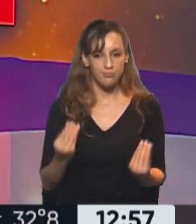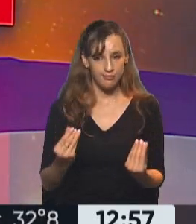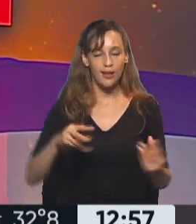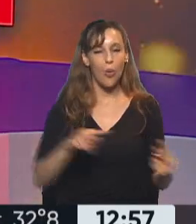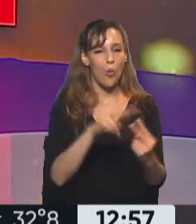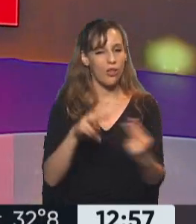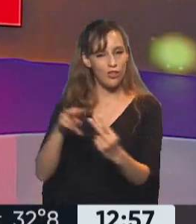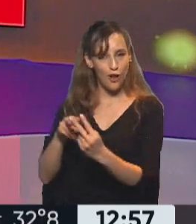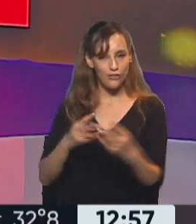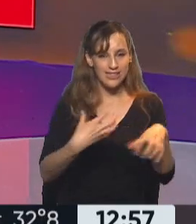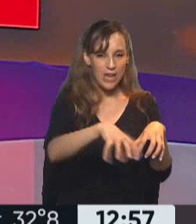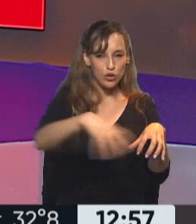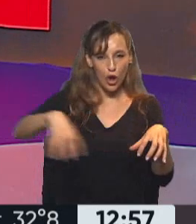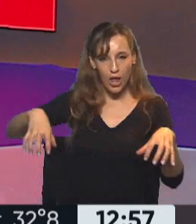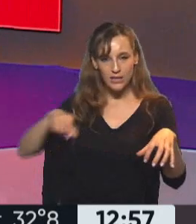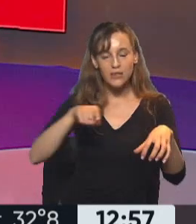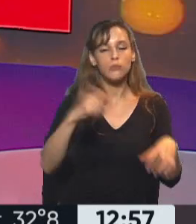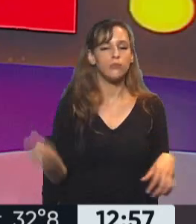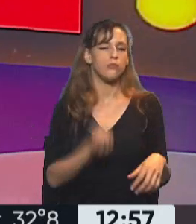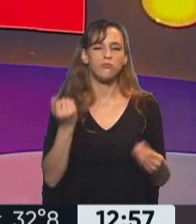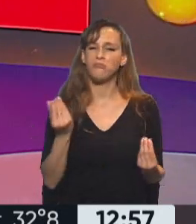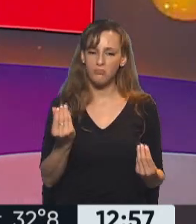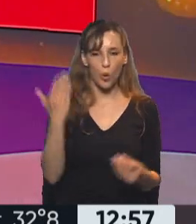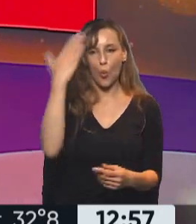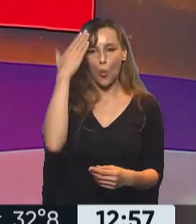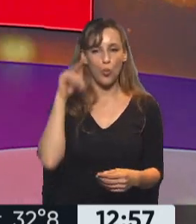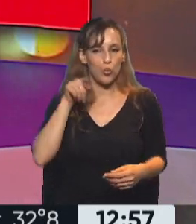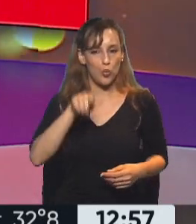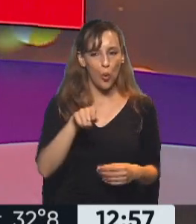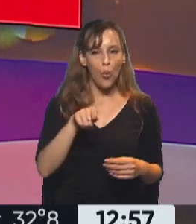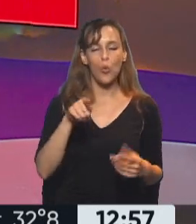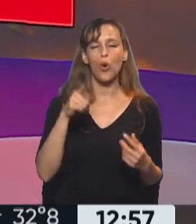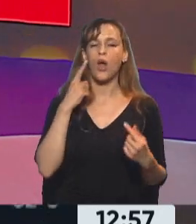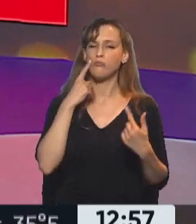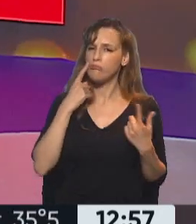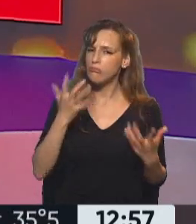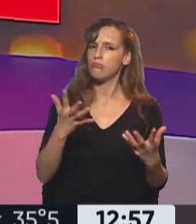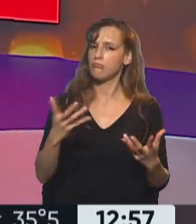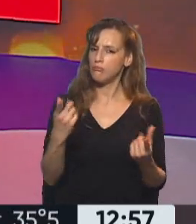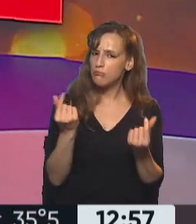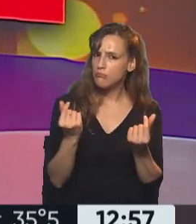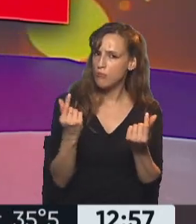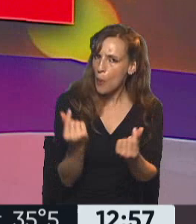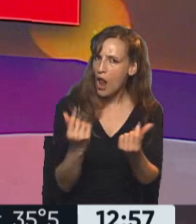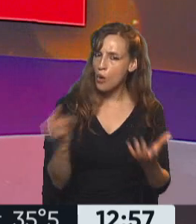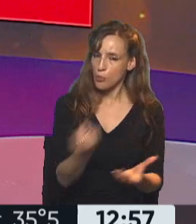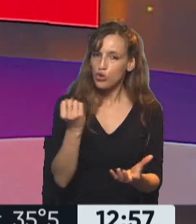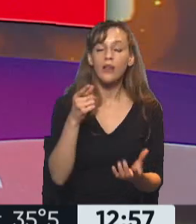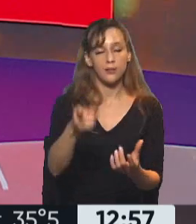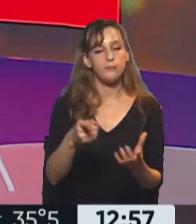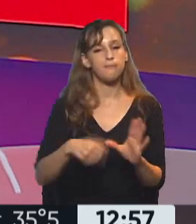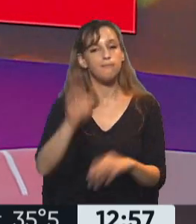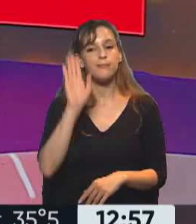alguna manera lo que intentan es poner en valor revalorizar la cultura regional en las provincias de todo nuestro país pensando en una proyección internacional